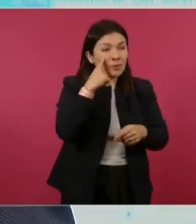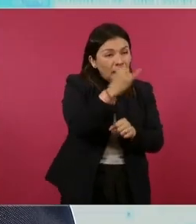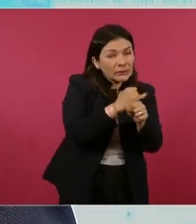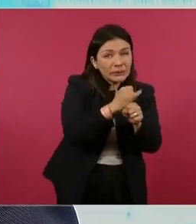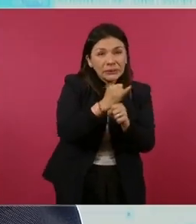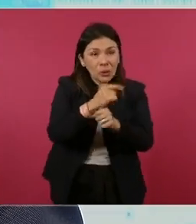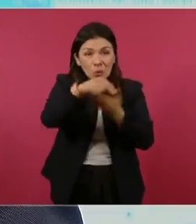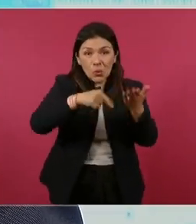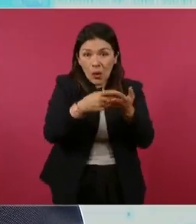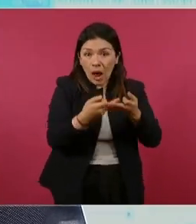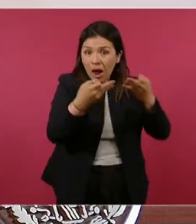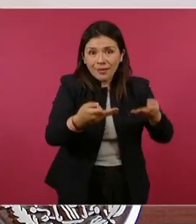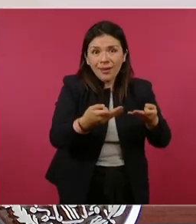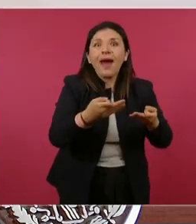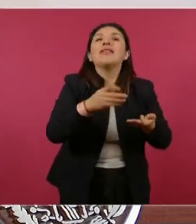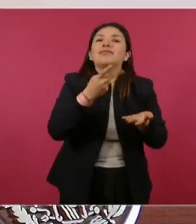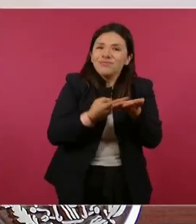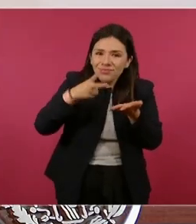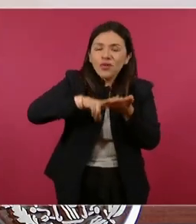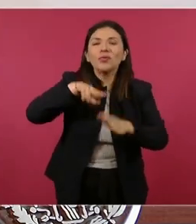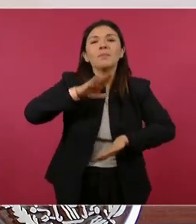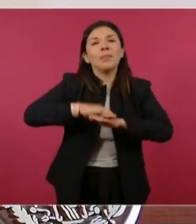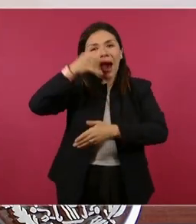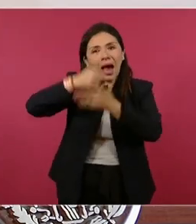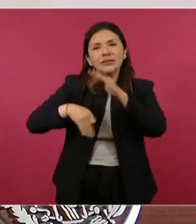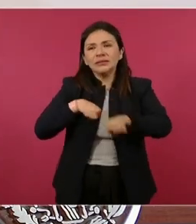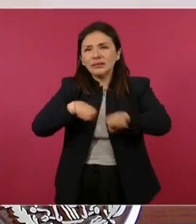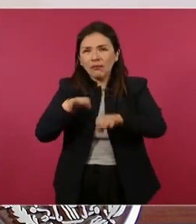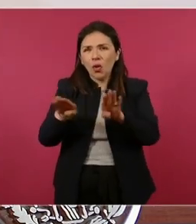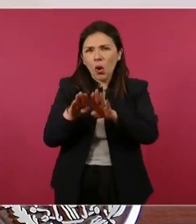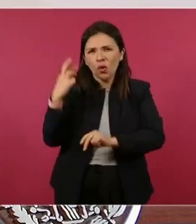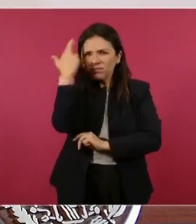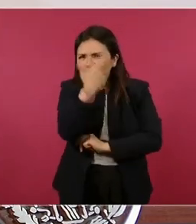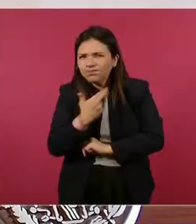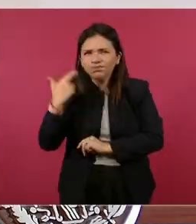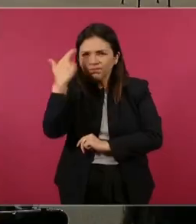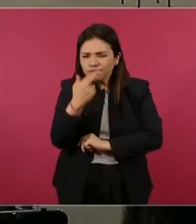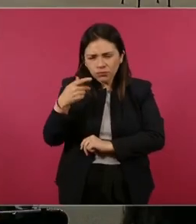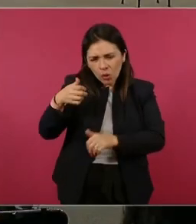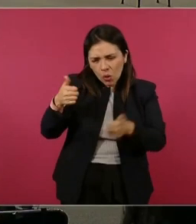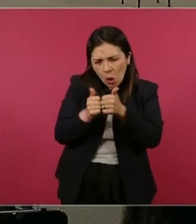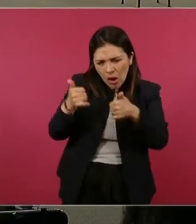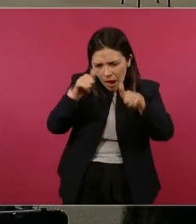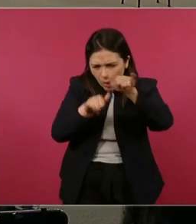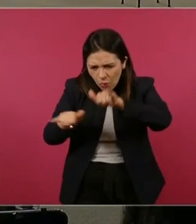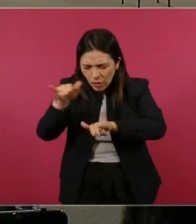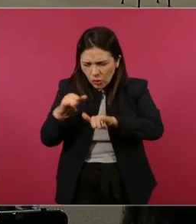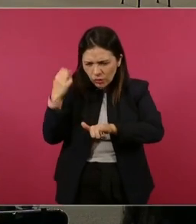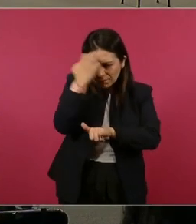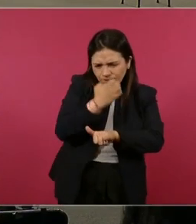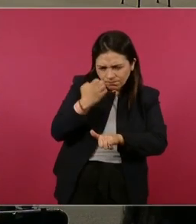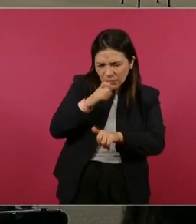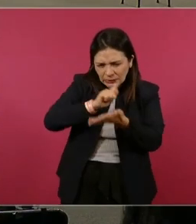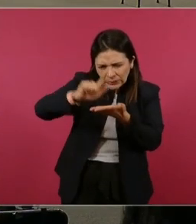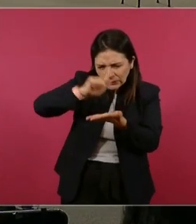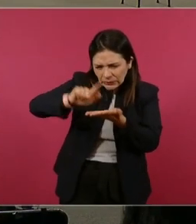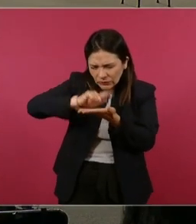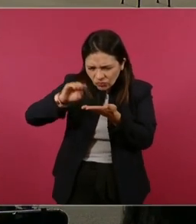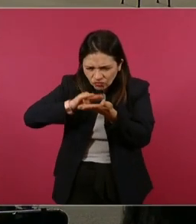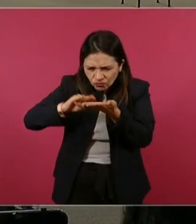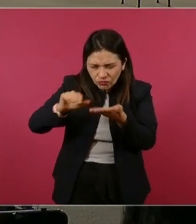en territorio. Hay un gran trabajo de análisis, de laboratorio, de clasificación y limpieza